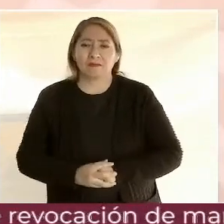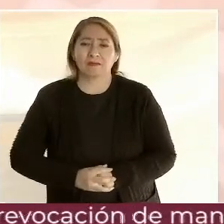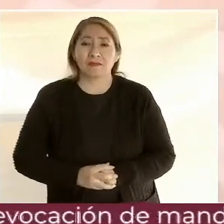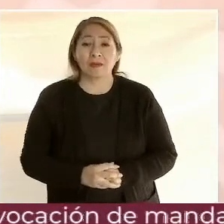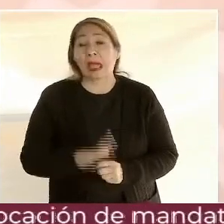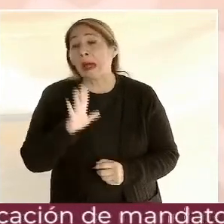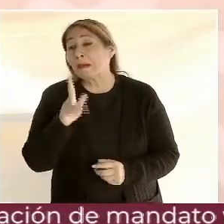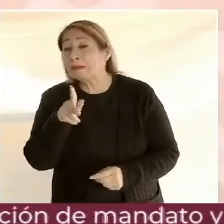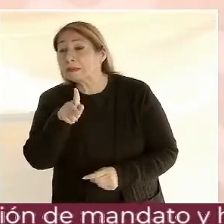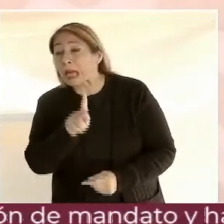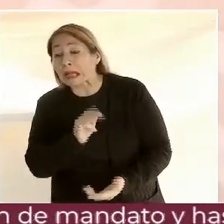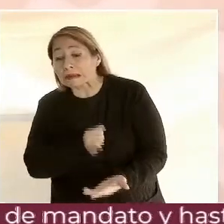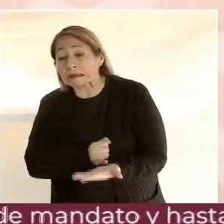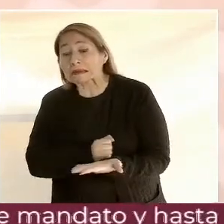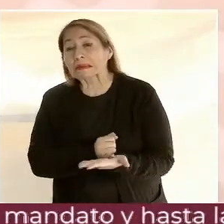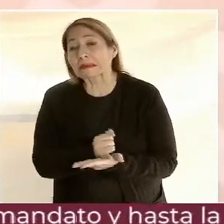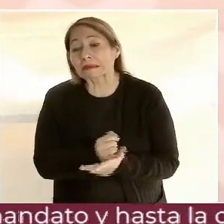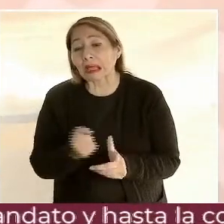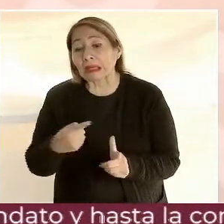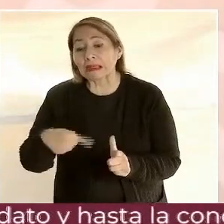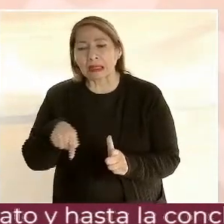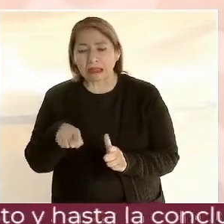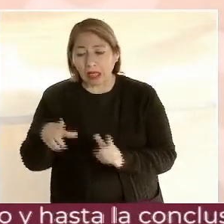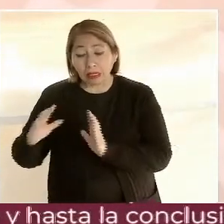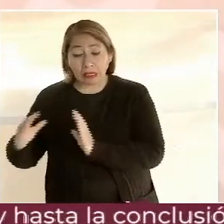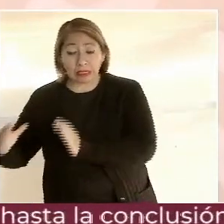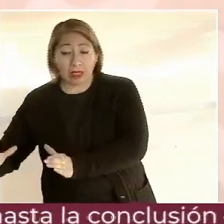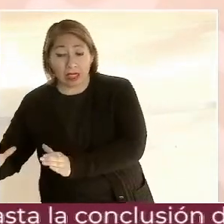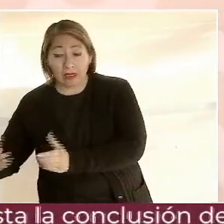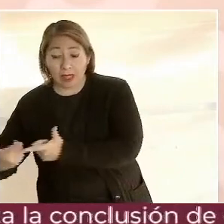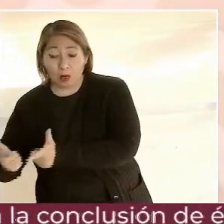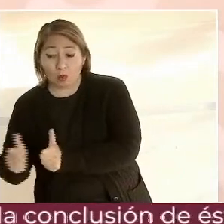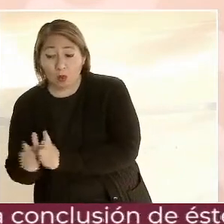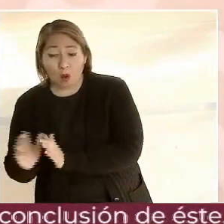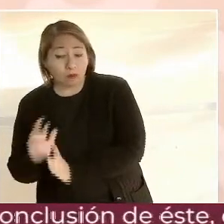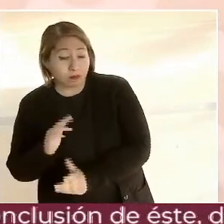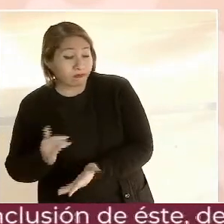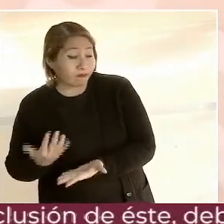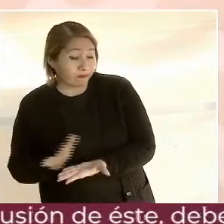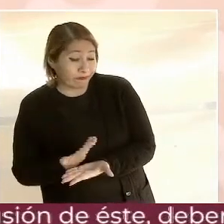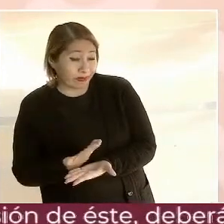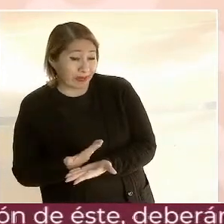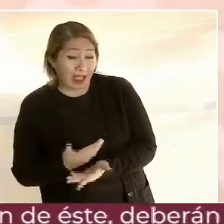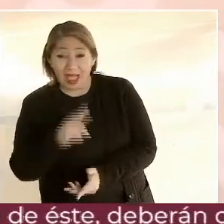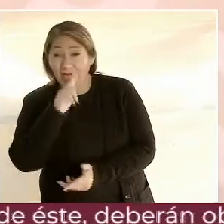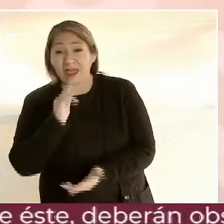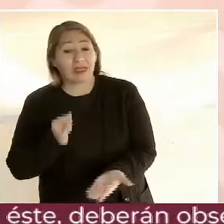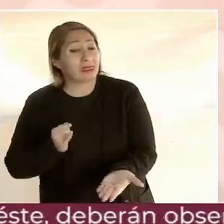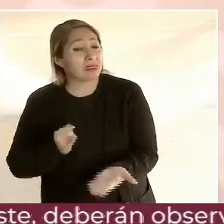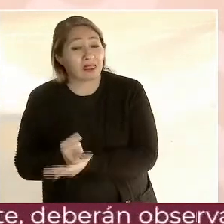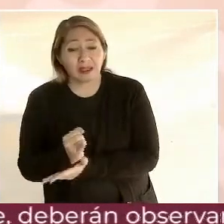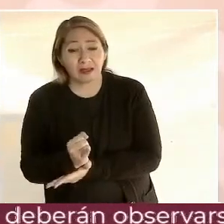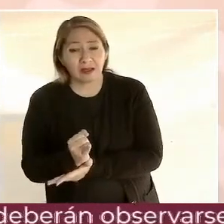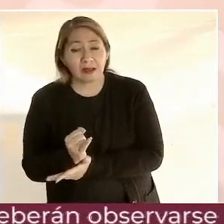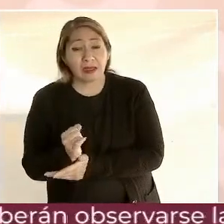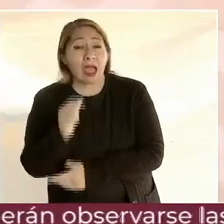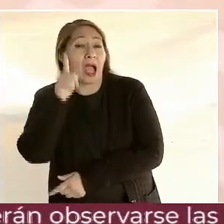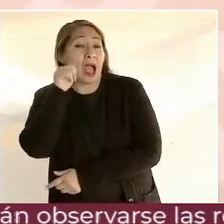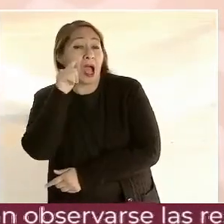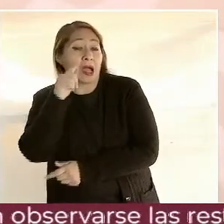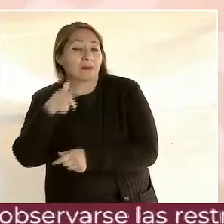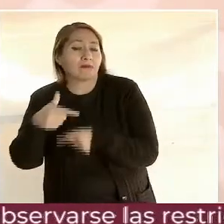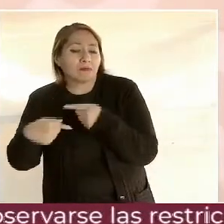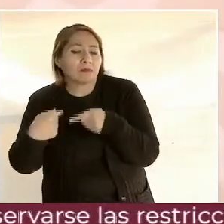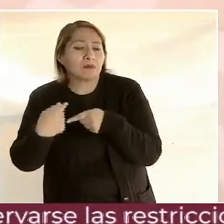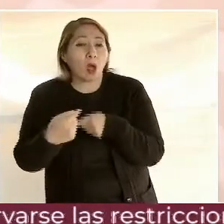La decisión ahí tomada fue irrevocable. Al día siguiente,